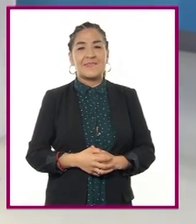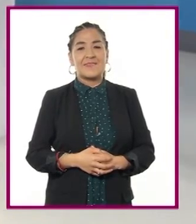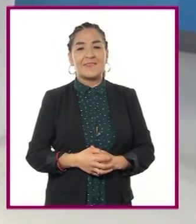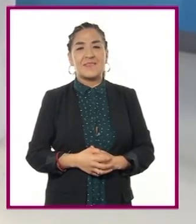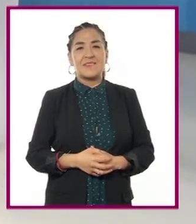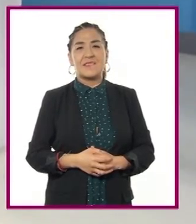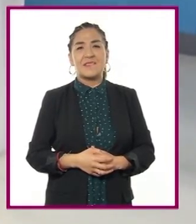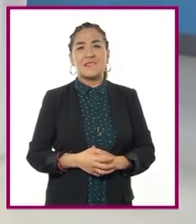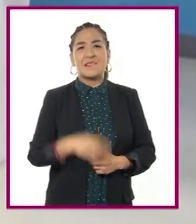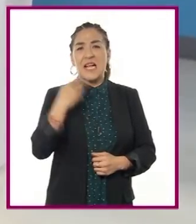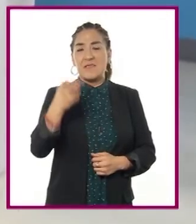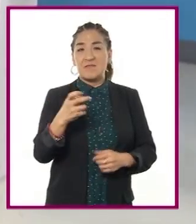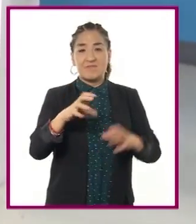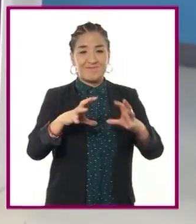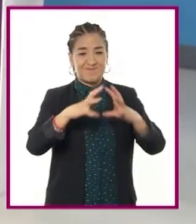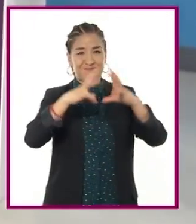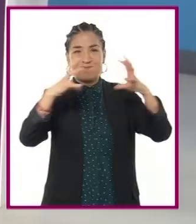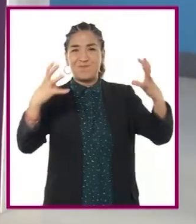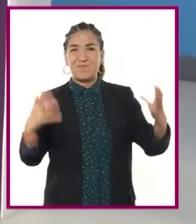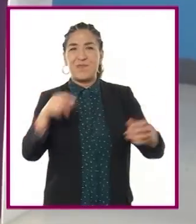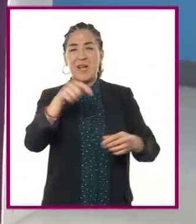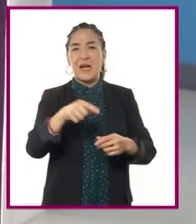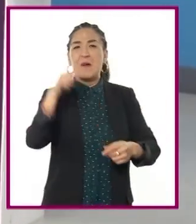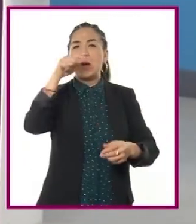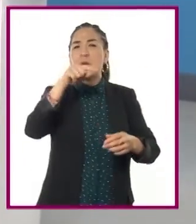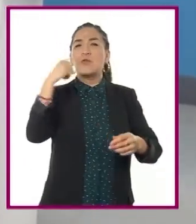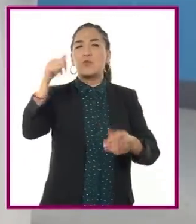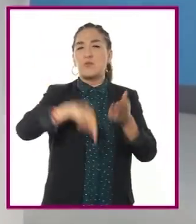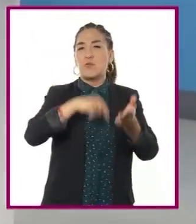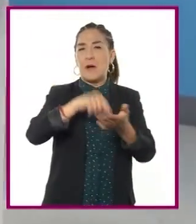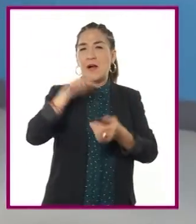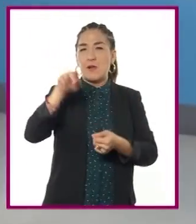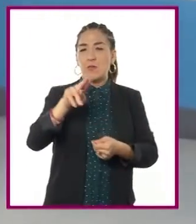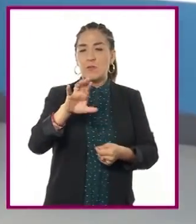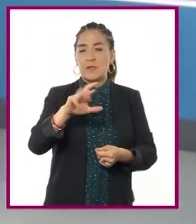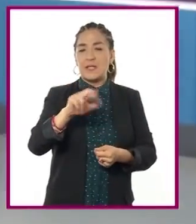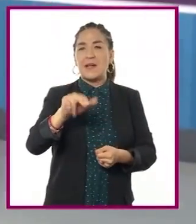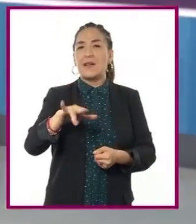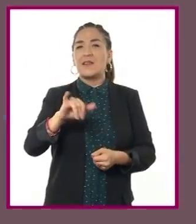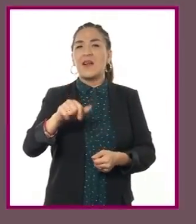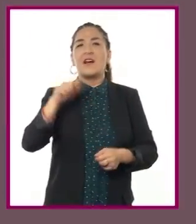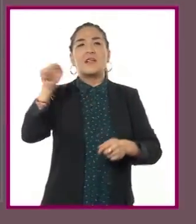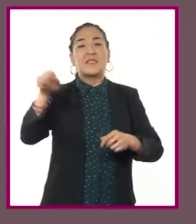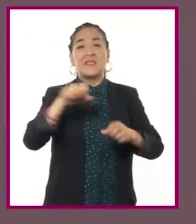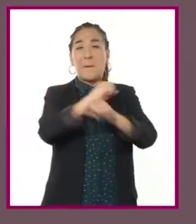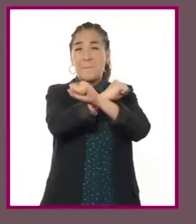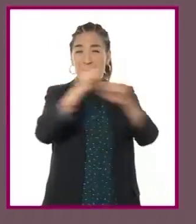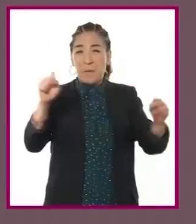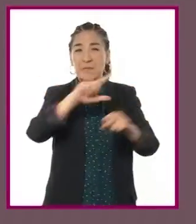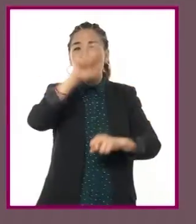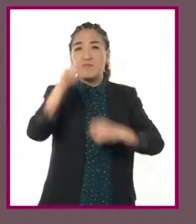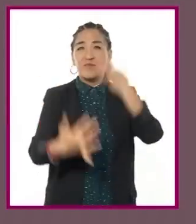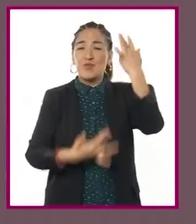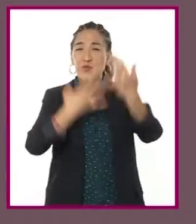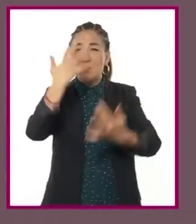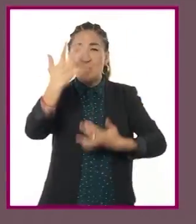Un reactor de la planta nuclear ubicada en Ucrania estalló y se incendió. La